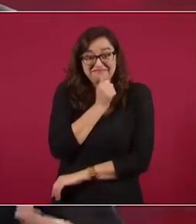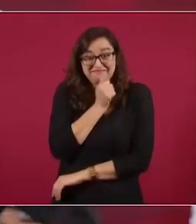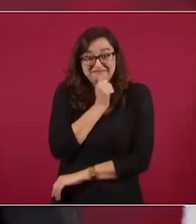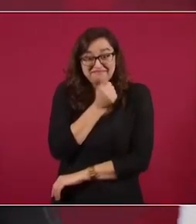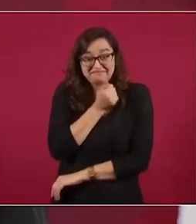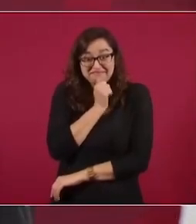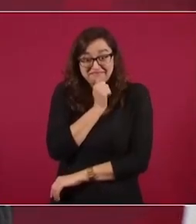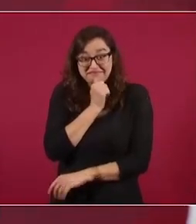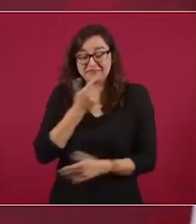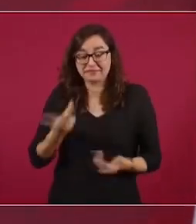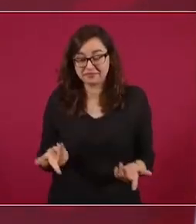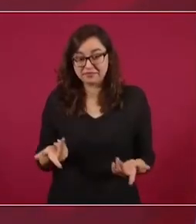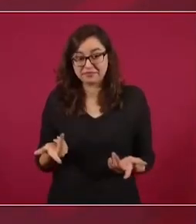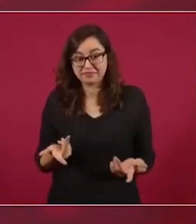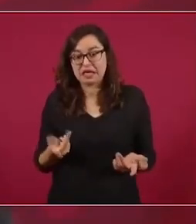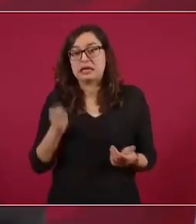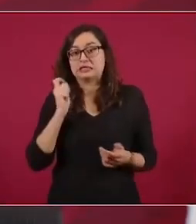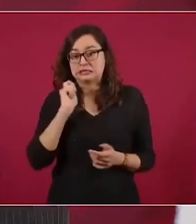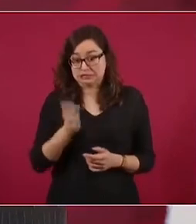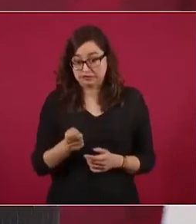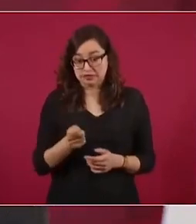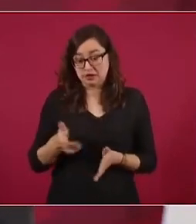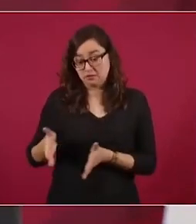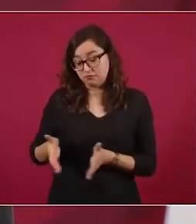se van